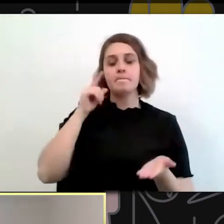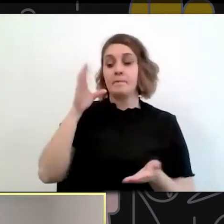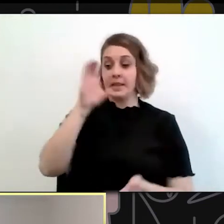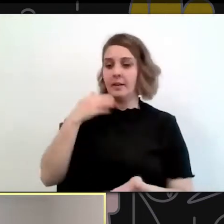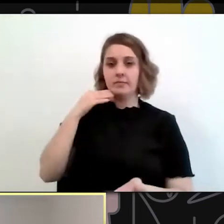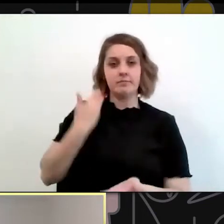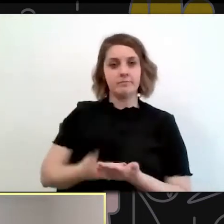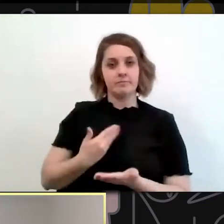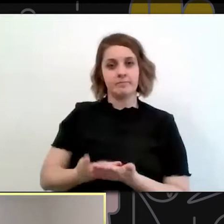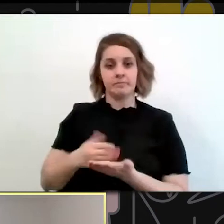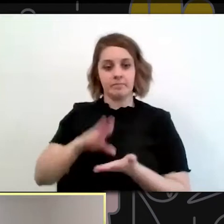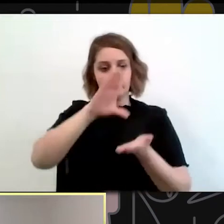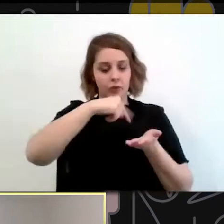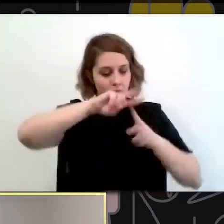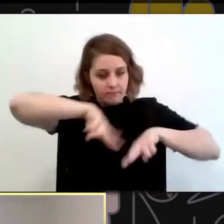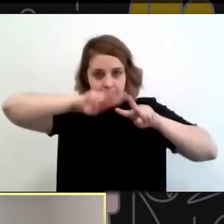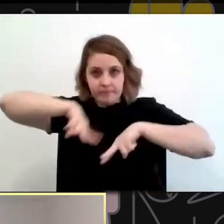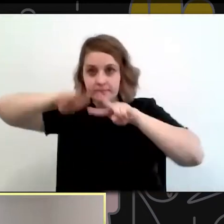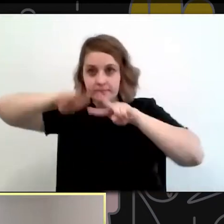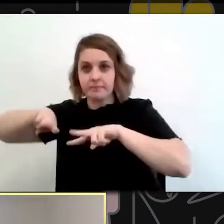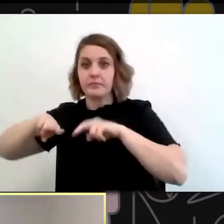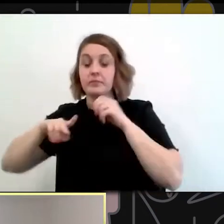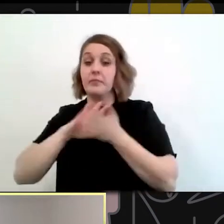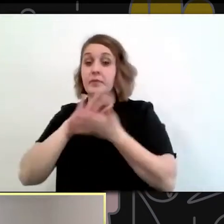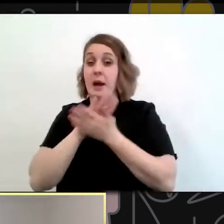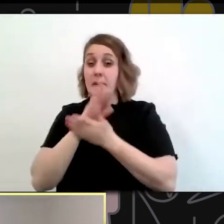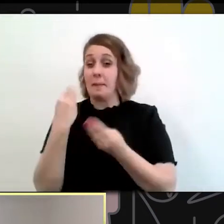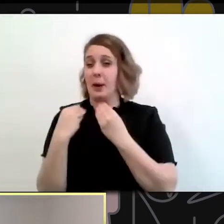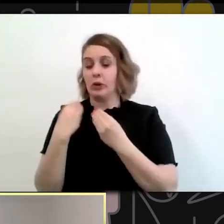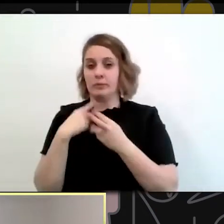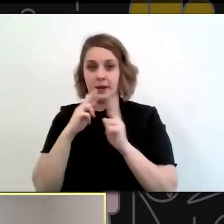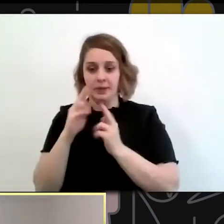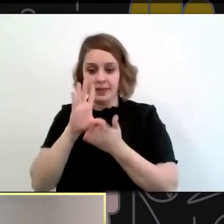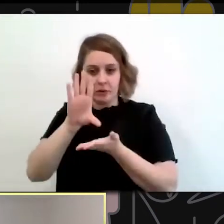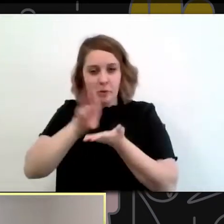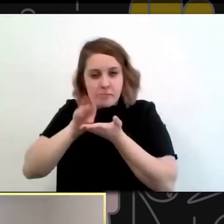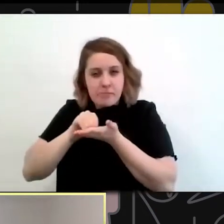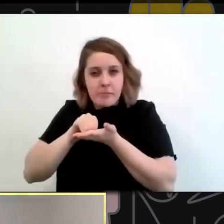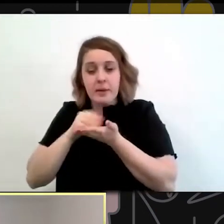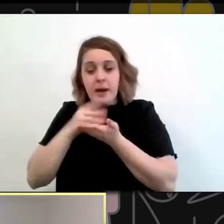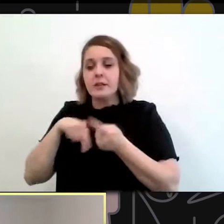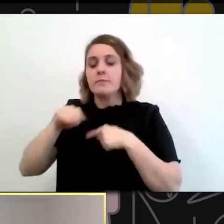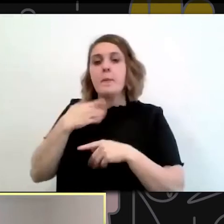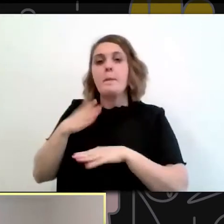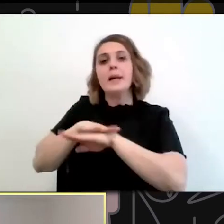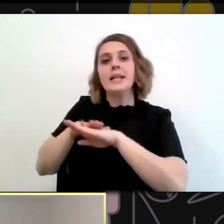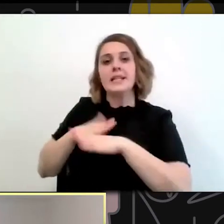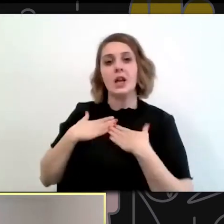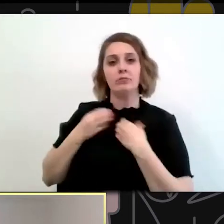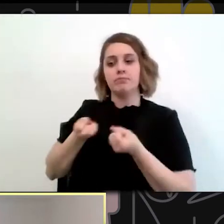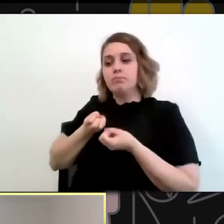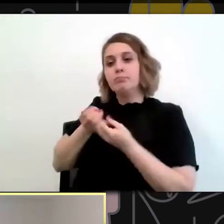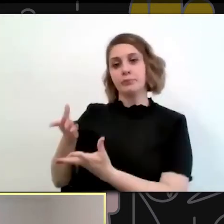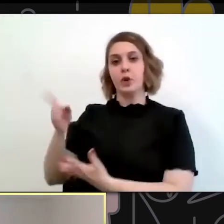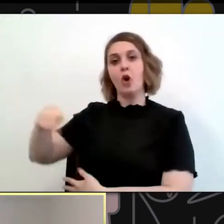las investigaciones científicas que nos hablan sobre estas preguntas. Informamos al Ministerio para que ellos